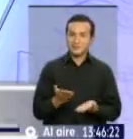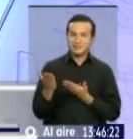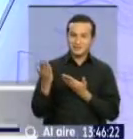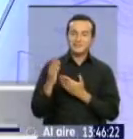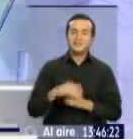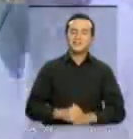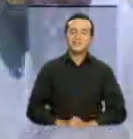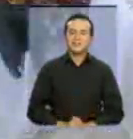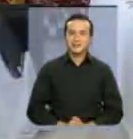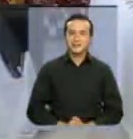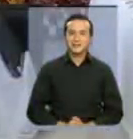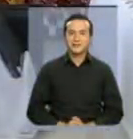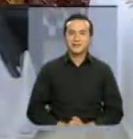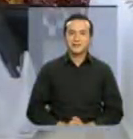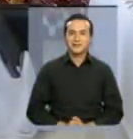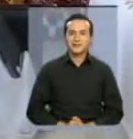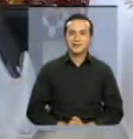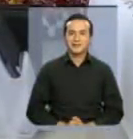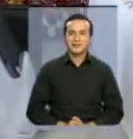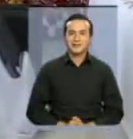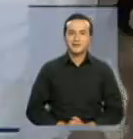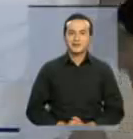Bienvenidos.